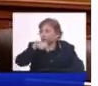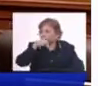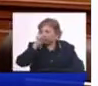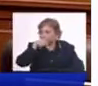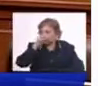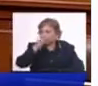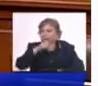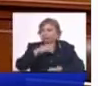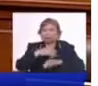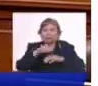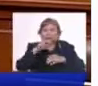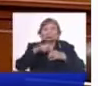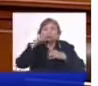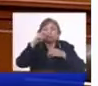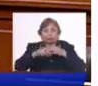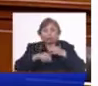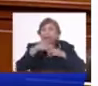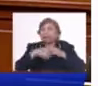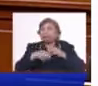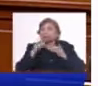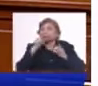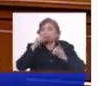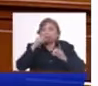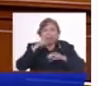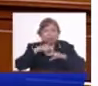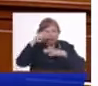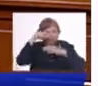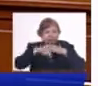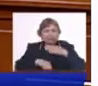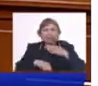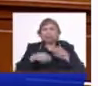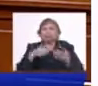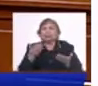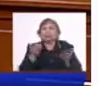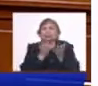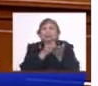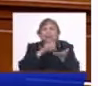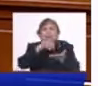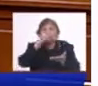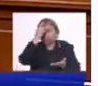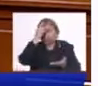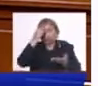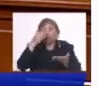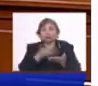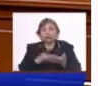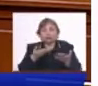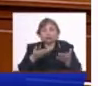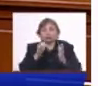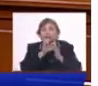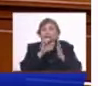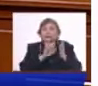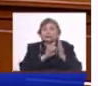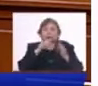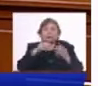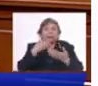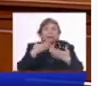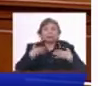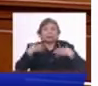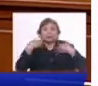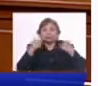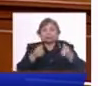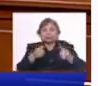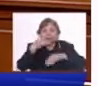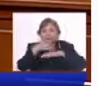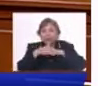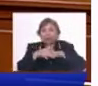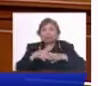sería un salto al vacío. Y es que desde el vacío de la educación, a lo que nos ha llevado esta Constitución, desde el vacío de la salud, desde